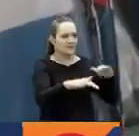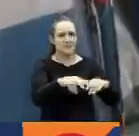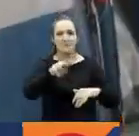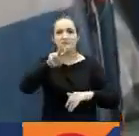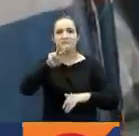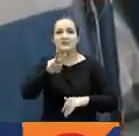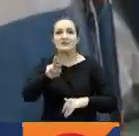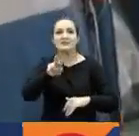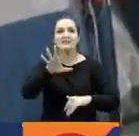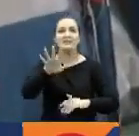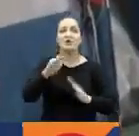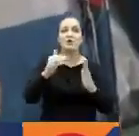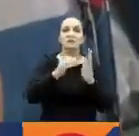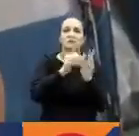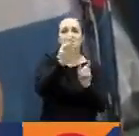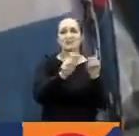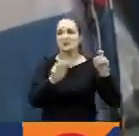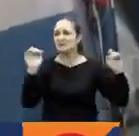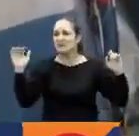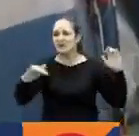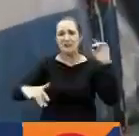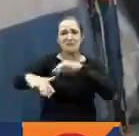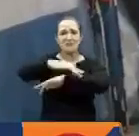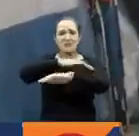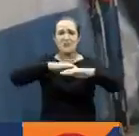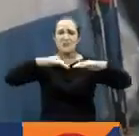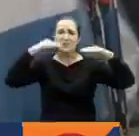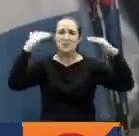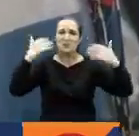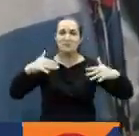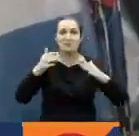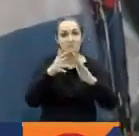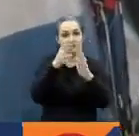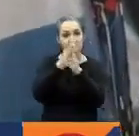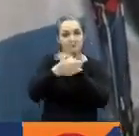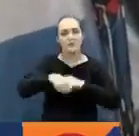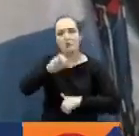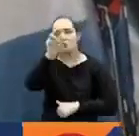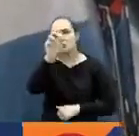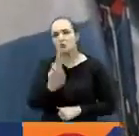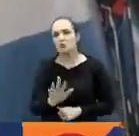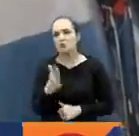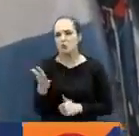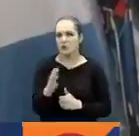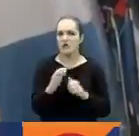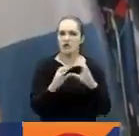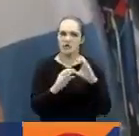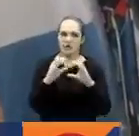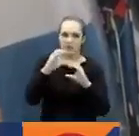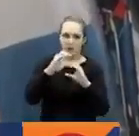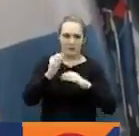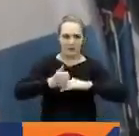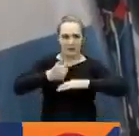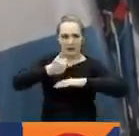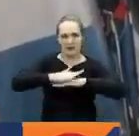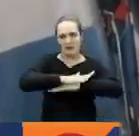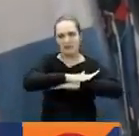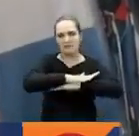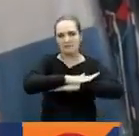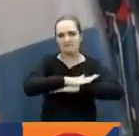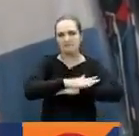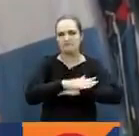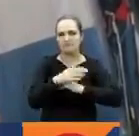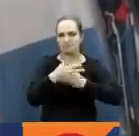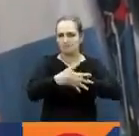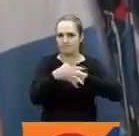sólo aquí en el municipio de argelia información a esta hora de la tarde en el sur del departamento del cauca carlos gutiérrez rtvc noticias